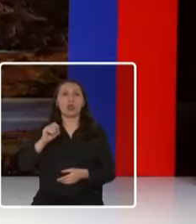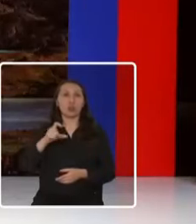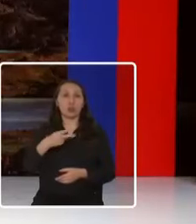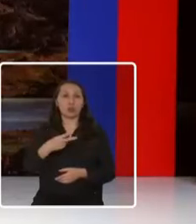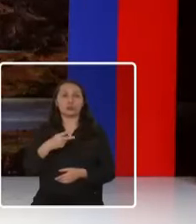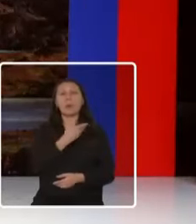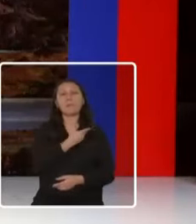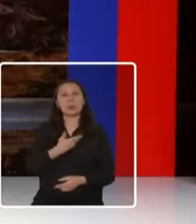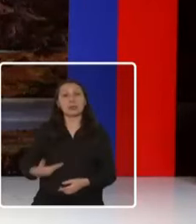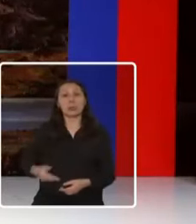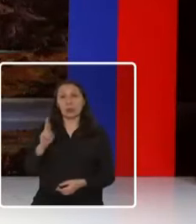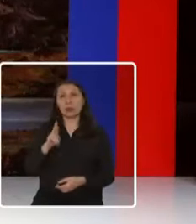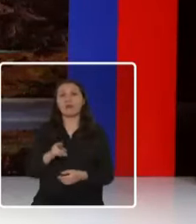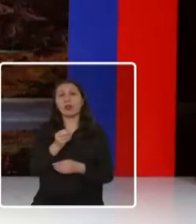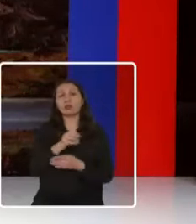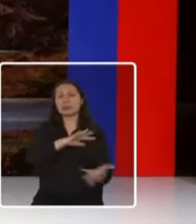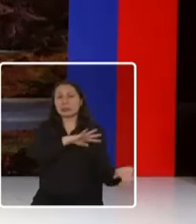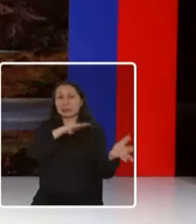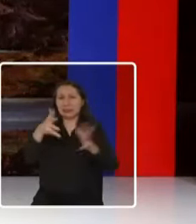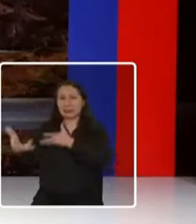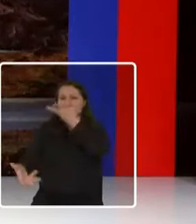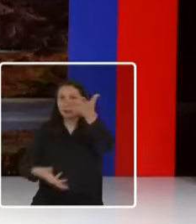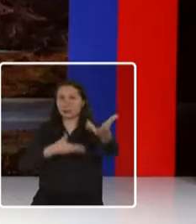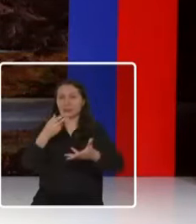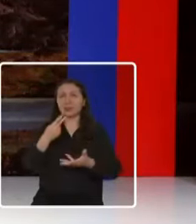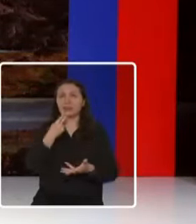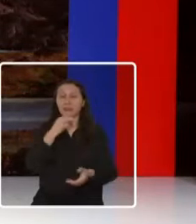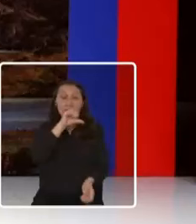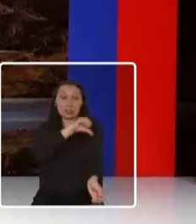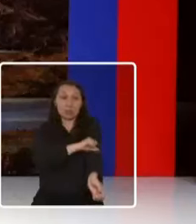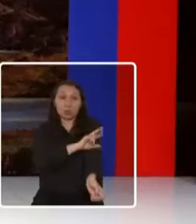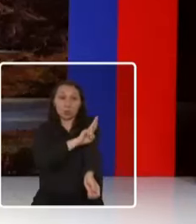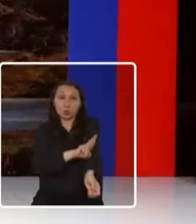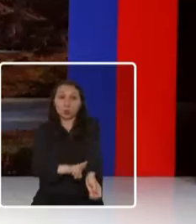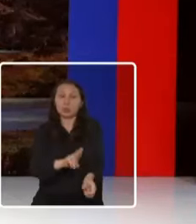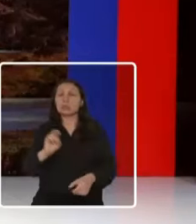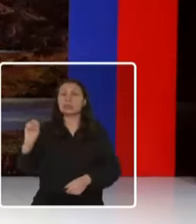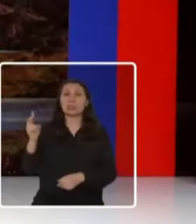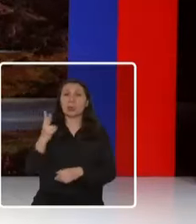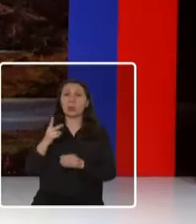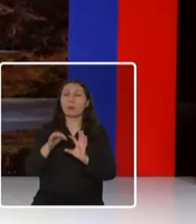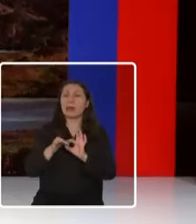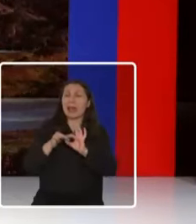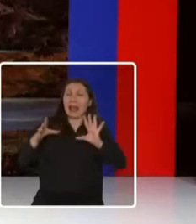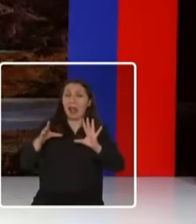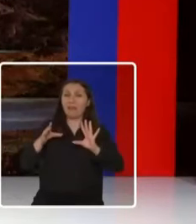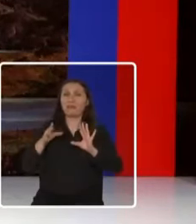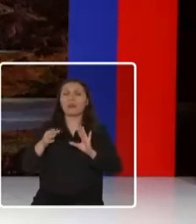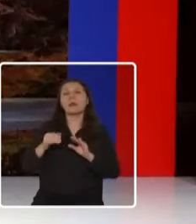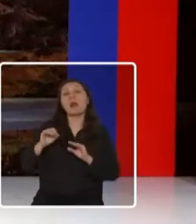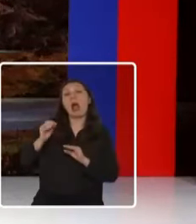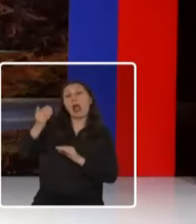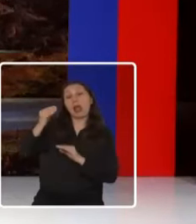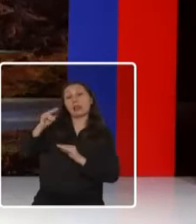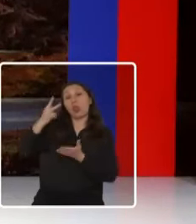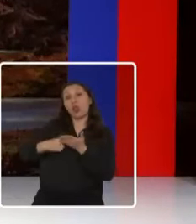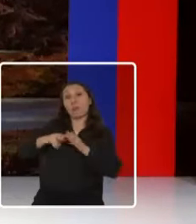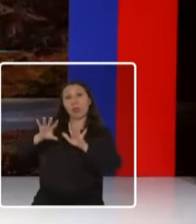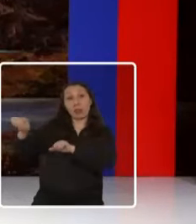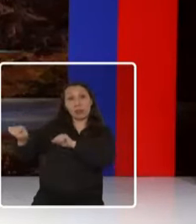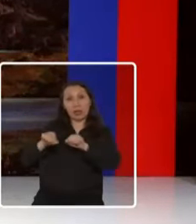de la República aseguró que esta catástrofe que se está viviendo en la zona centro-sur del país es la segunda más grave, finalmente, luego del terremoto